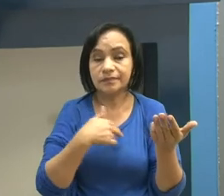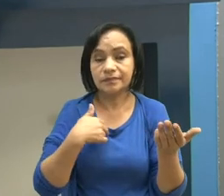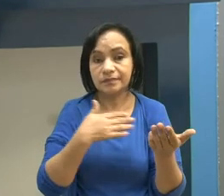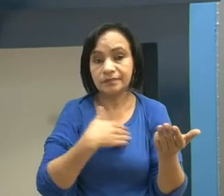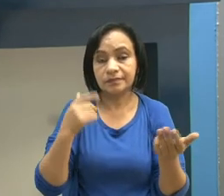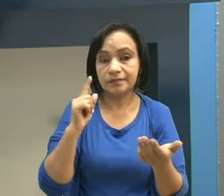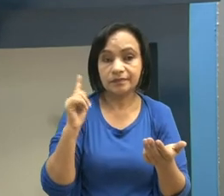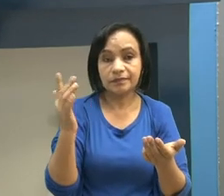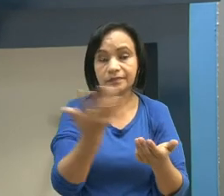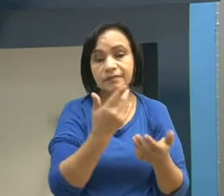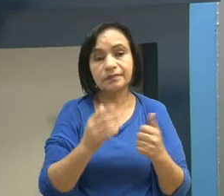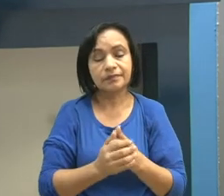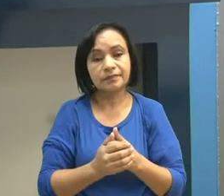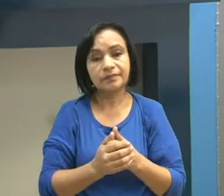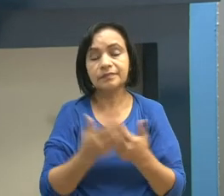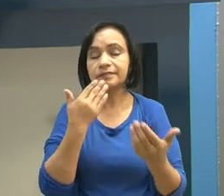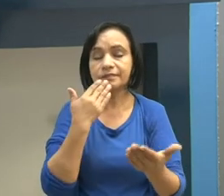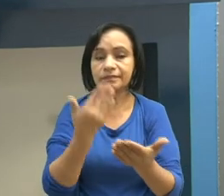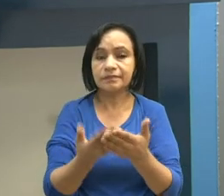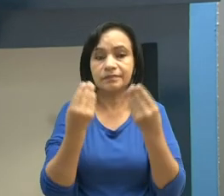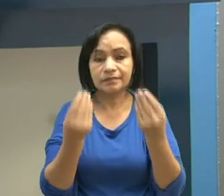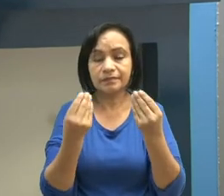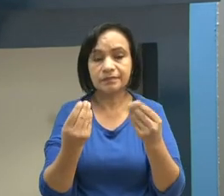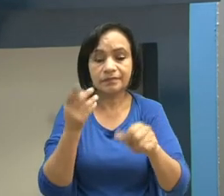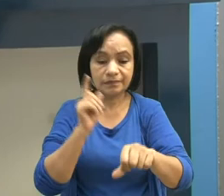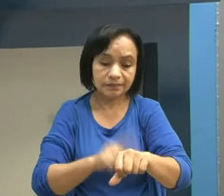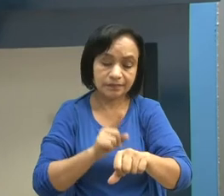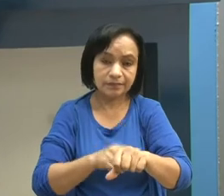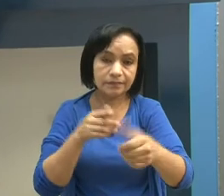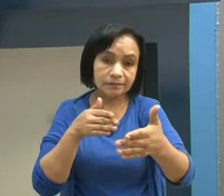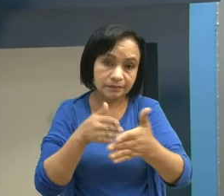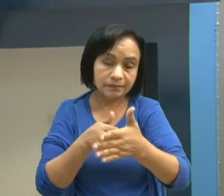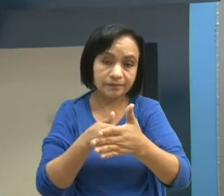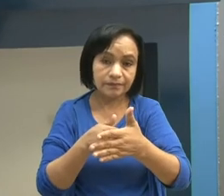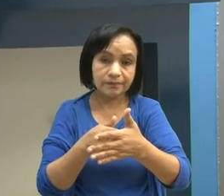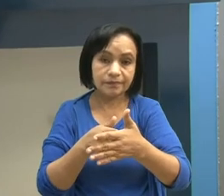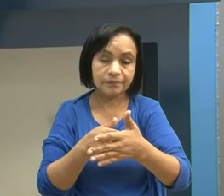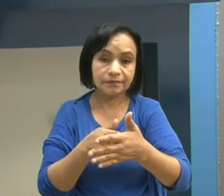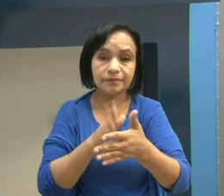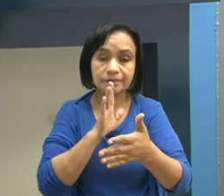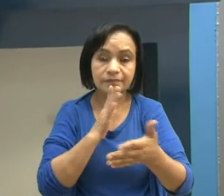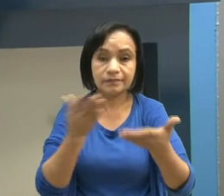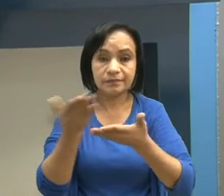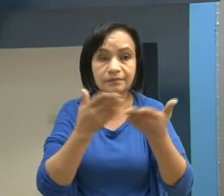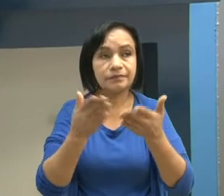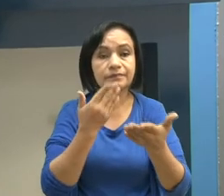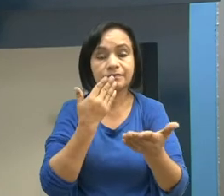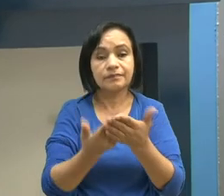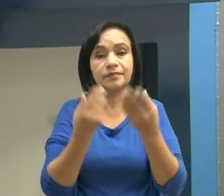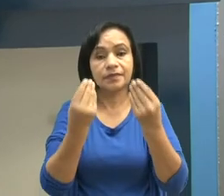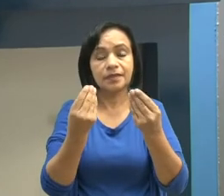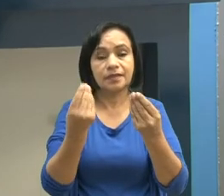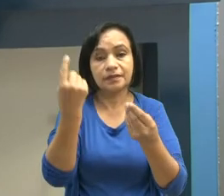para todos. Compañero Erwin, no me resta más que agradecerle. El tiempo ya nos ha alcanzado y sin duda alguna, pues una conversación a detalle. Muchísimas gracias por